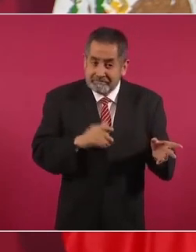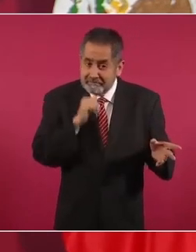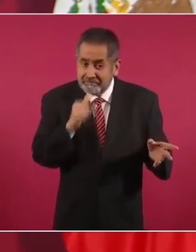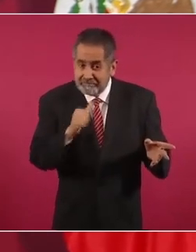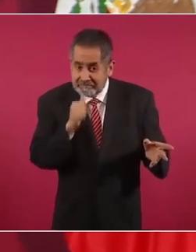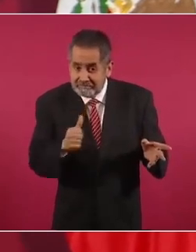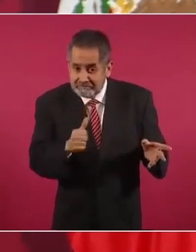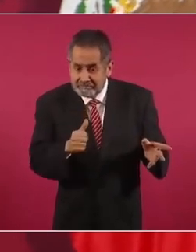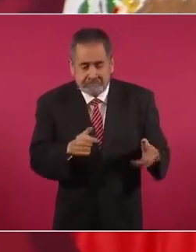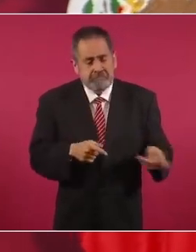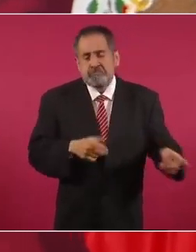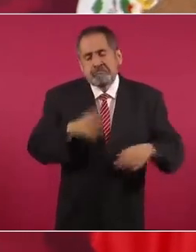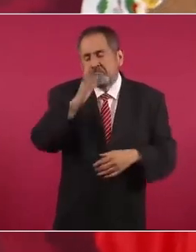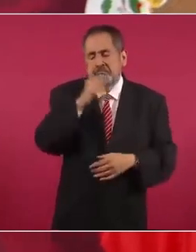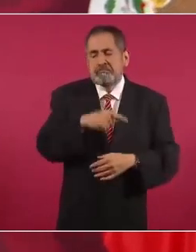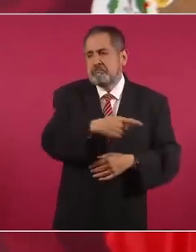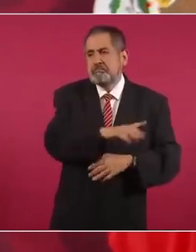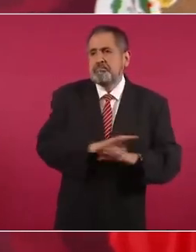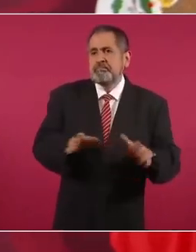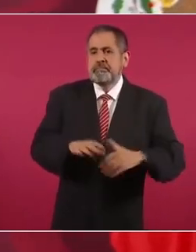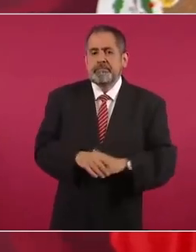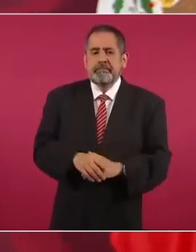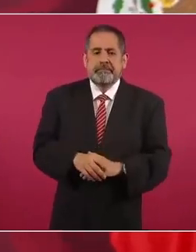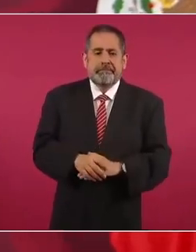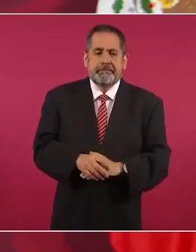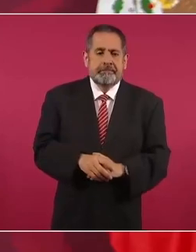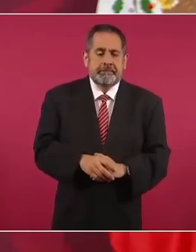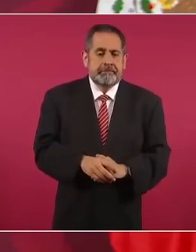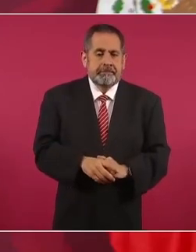pues no van a poder.